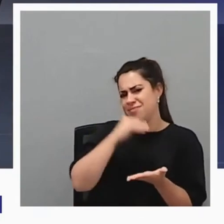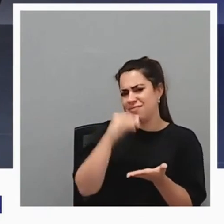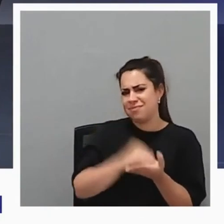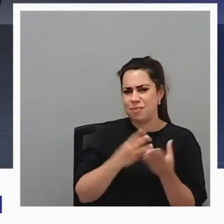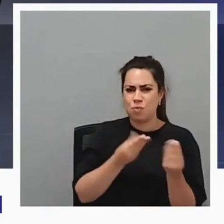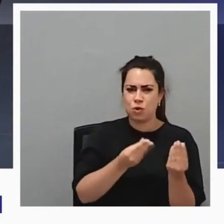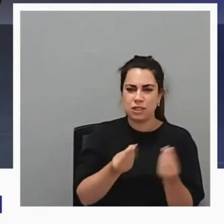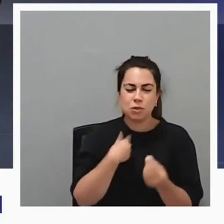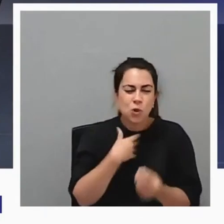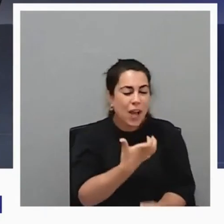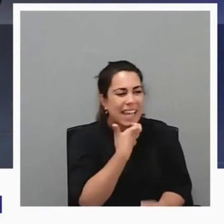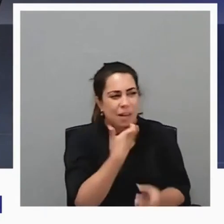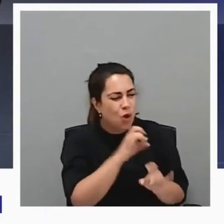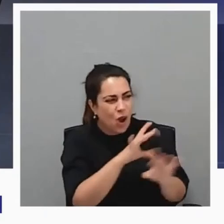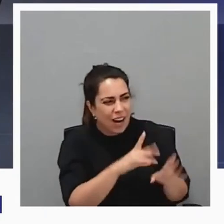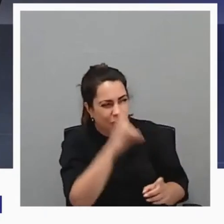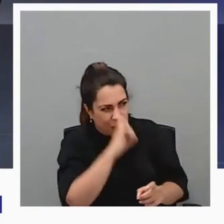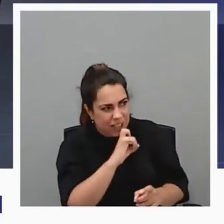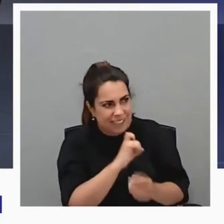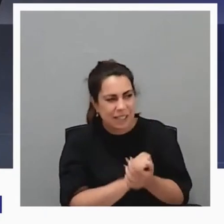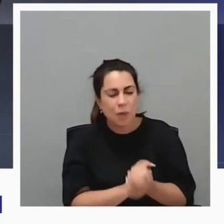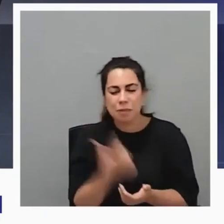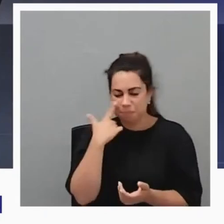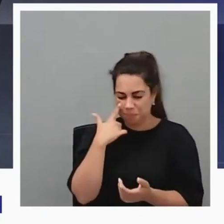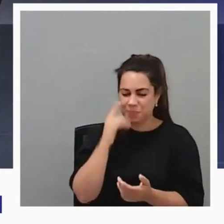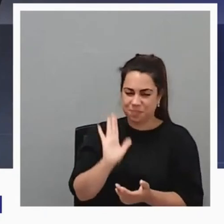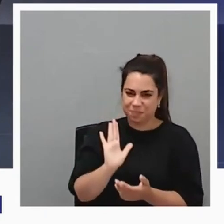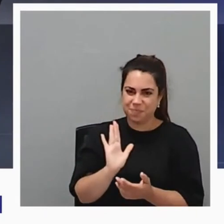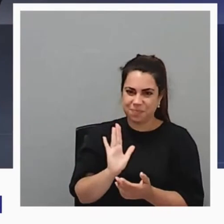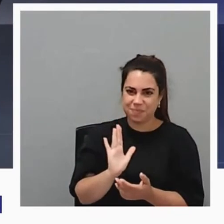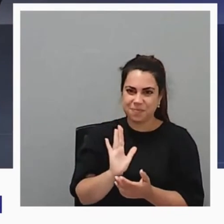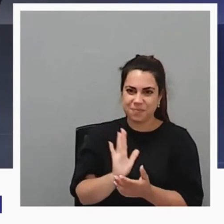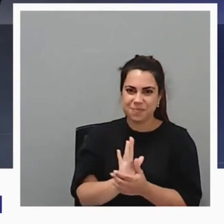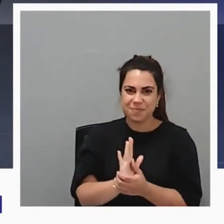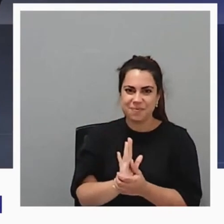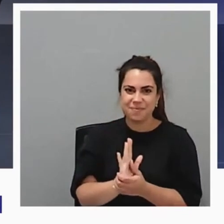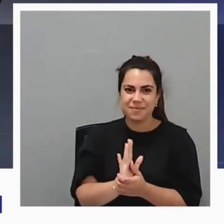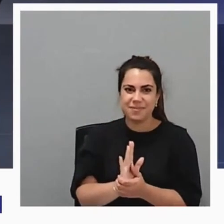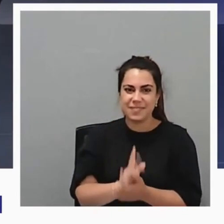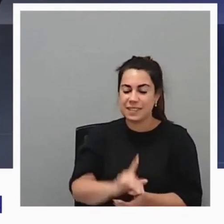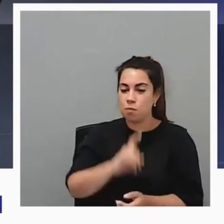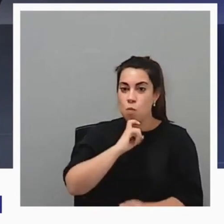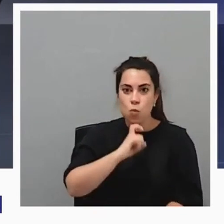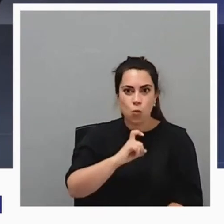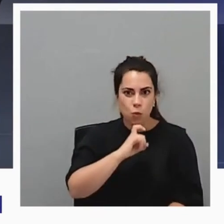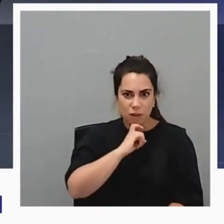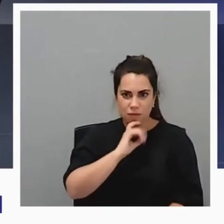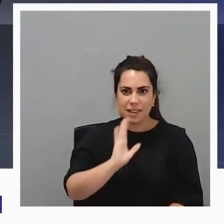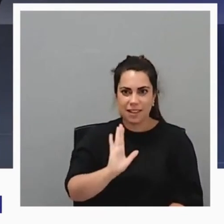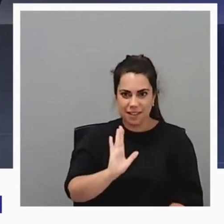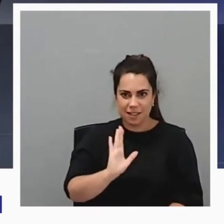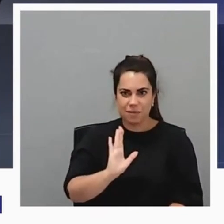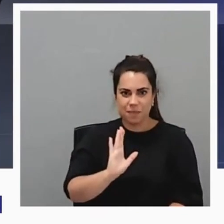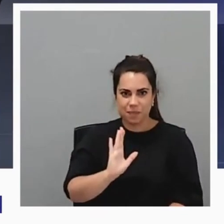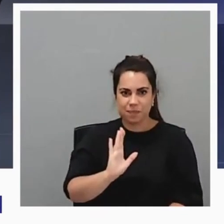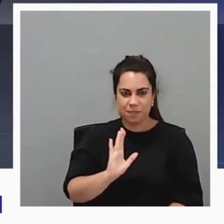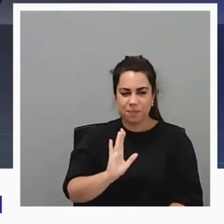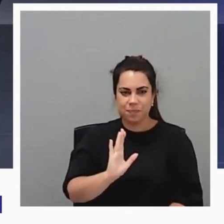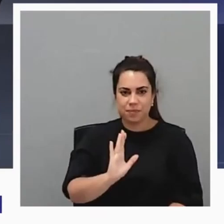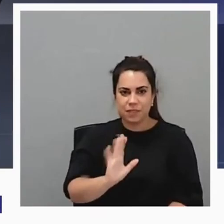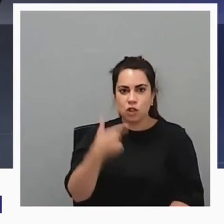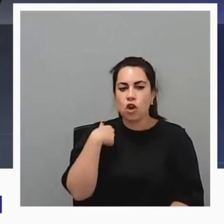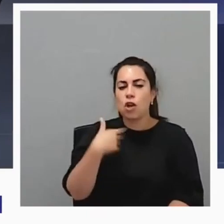Sí. Pero fíjate, es que ya lo sé, hay muchos, dificilísimo, pero permíteme que empiece por algún ejemplo de